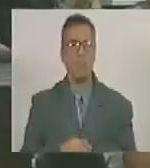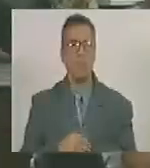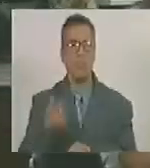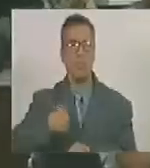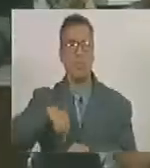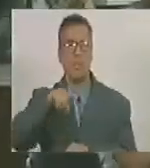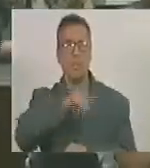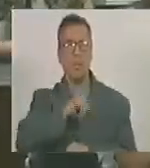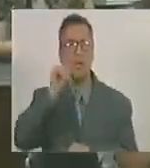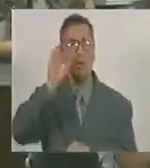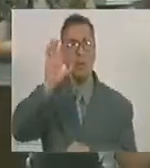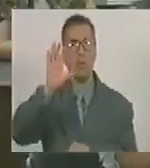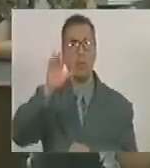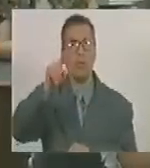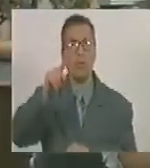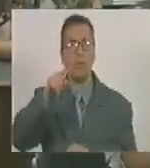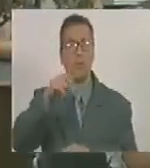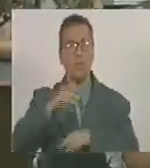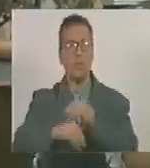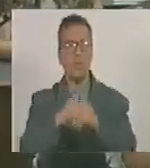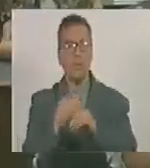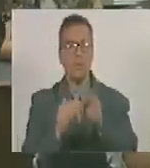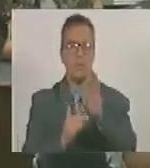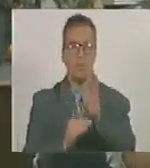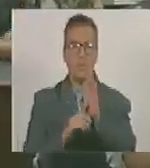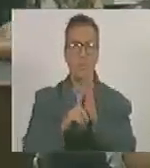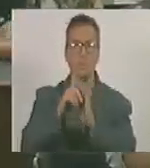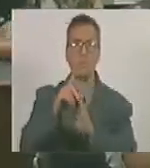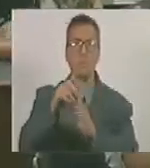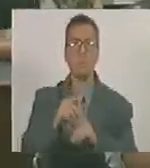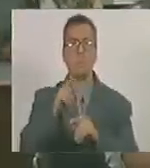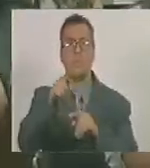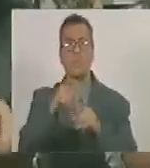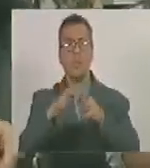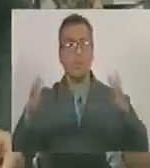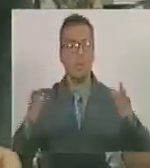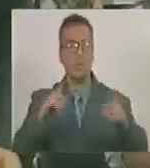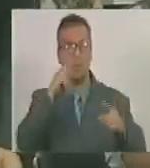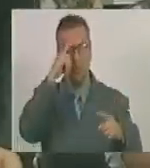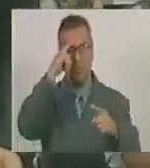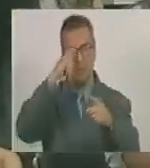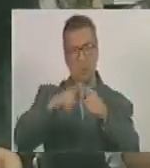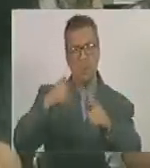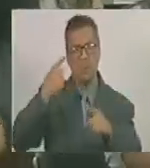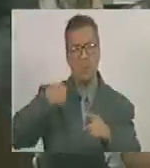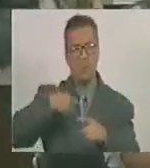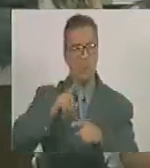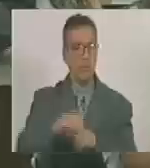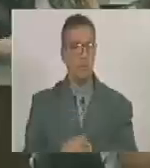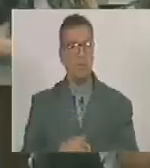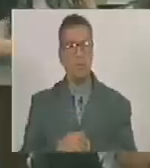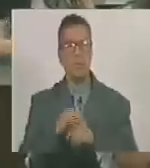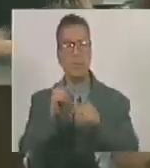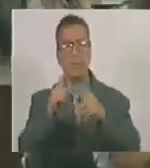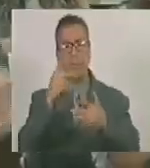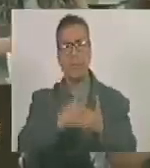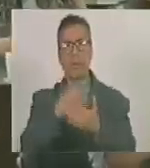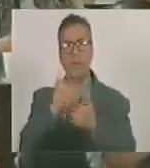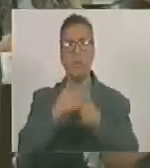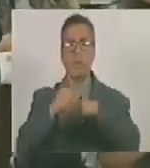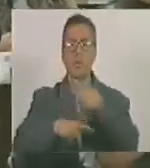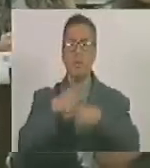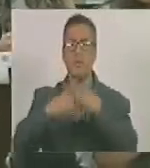nuestra patria está emergiendo como parte de ese gran propósito de lo que tiene ese gran plan de